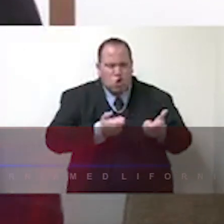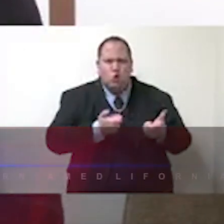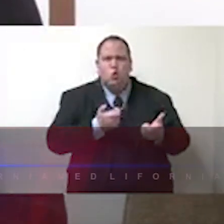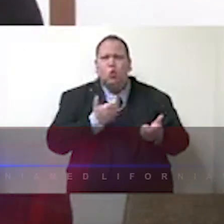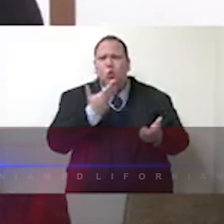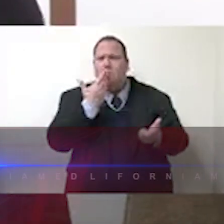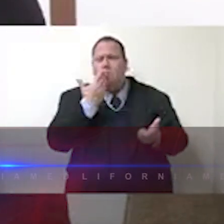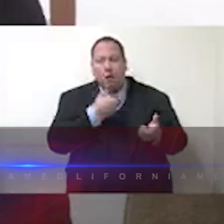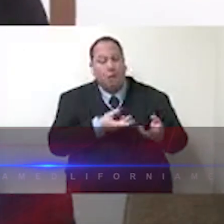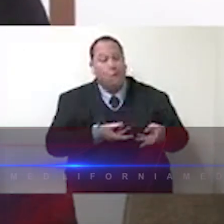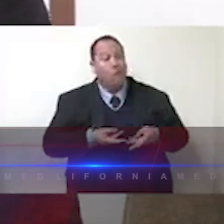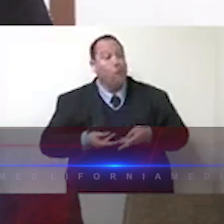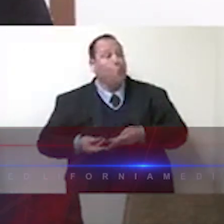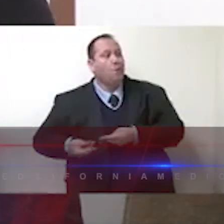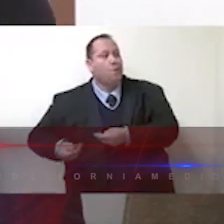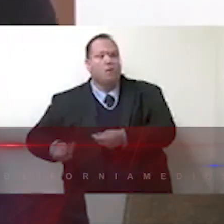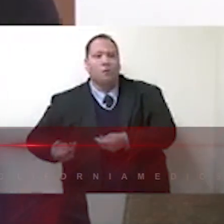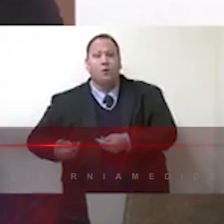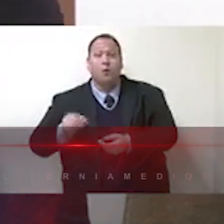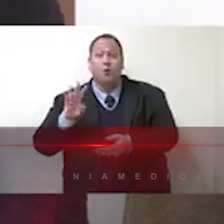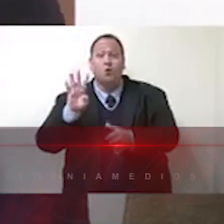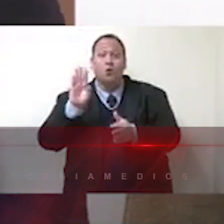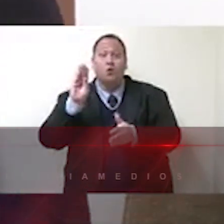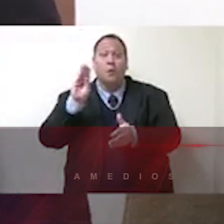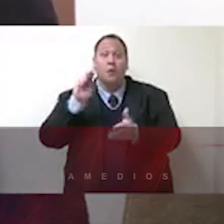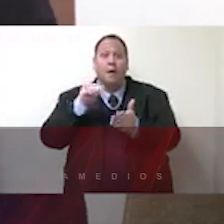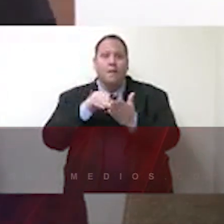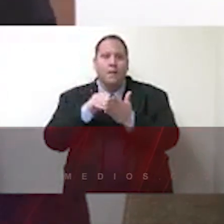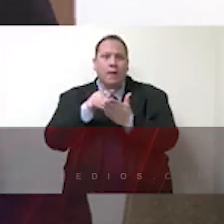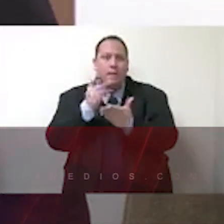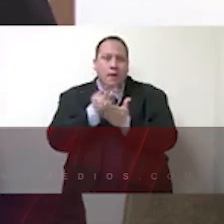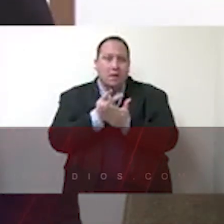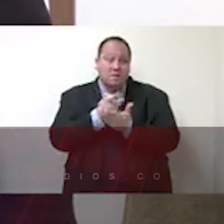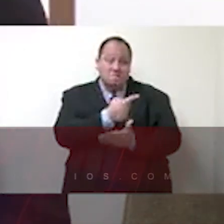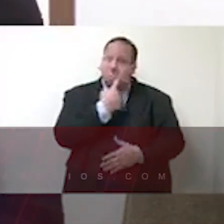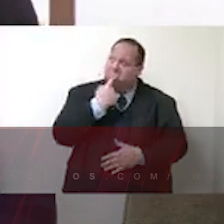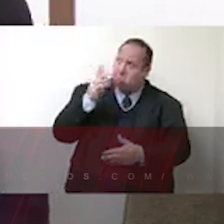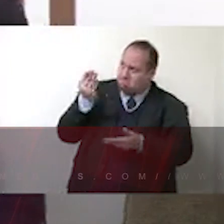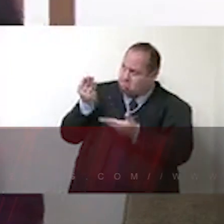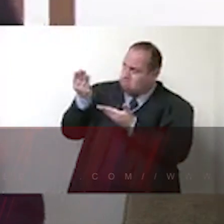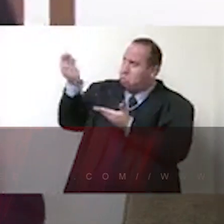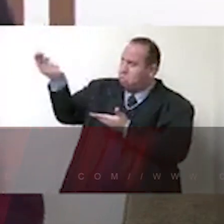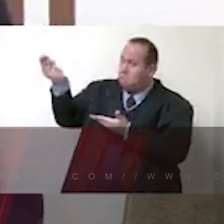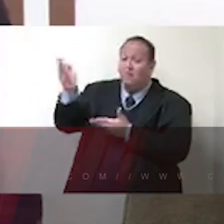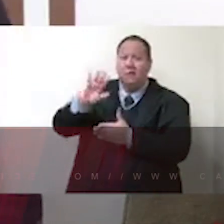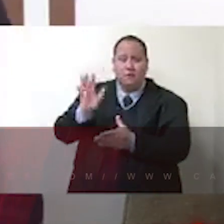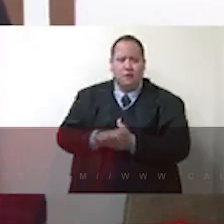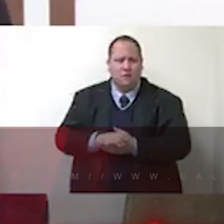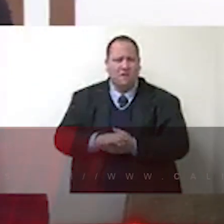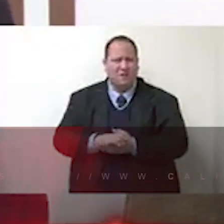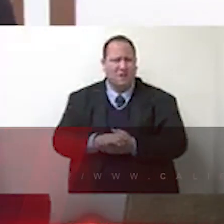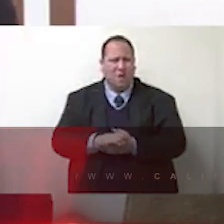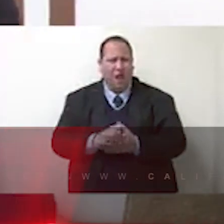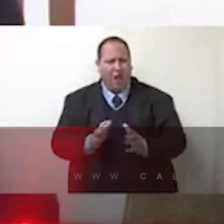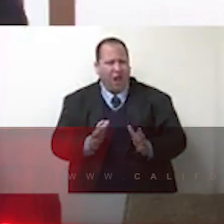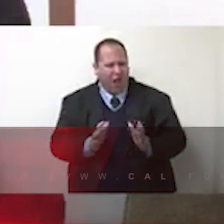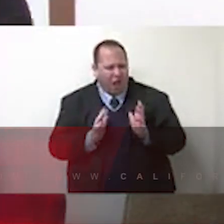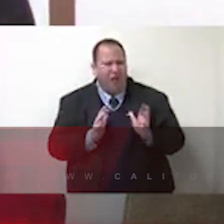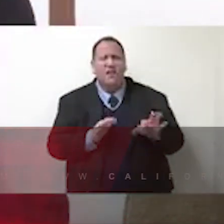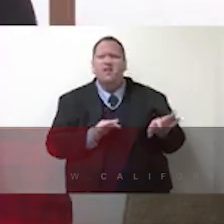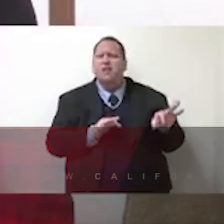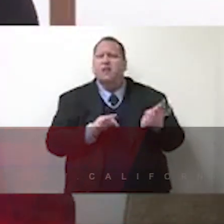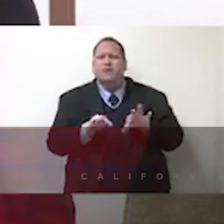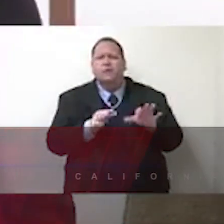recursos por más de 90 millones de pesos. Es unas compras que se hicieron